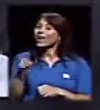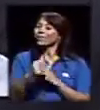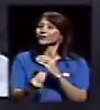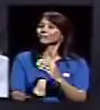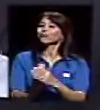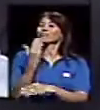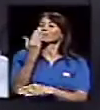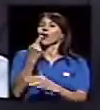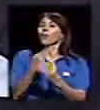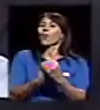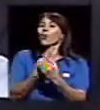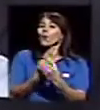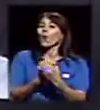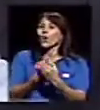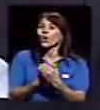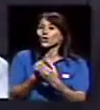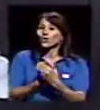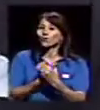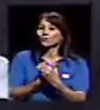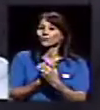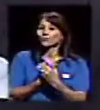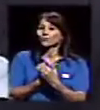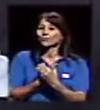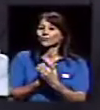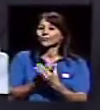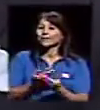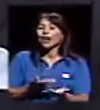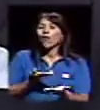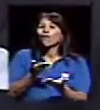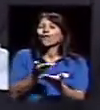de la oferta de dulce a la fábrica de licores, ¿verdad?